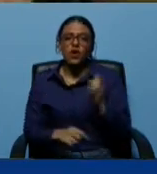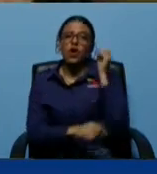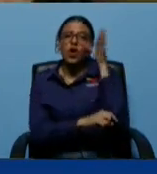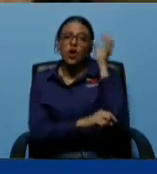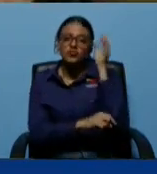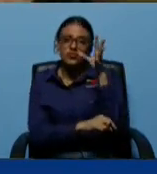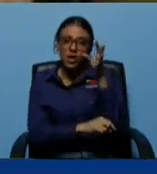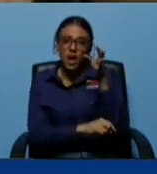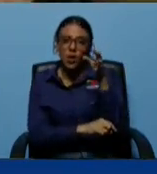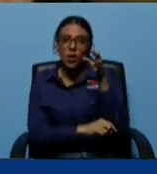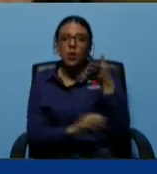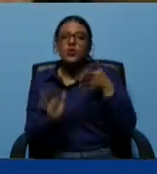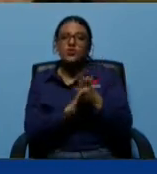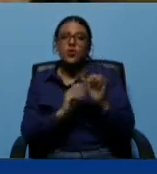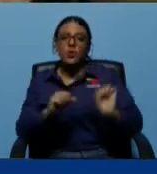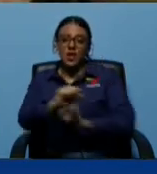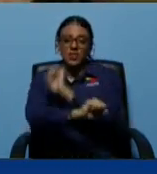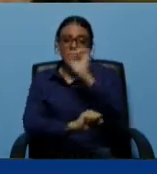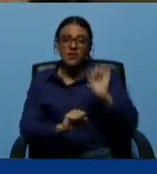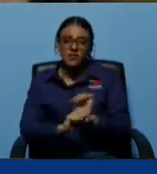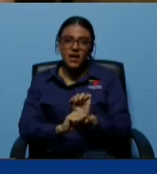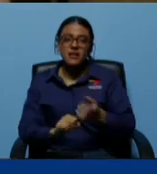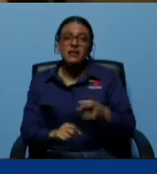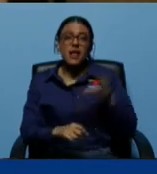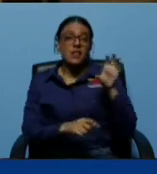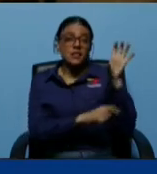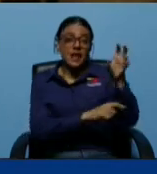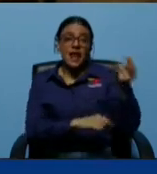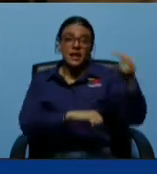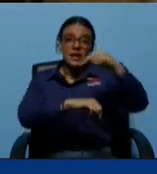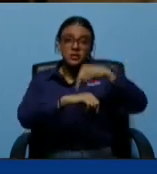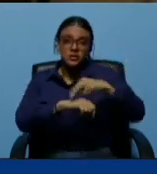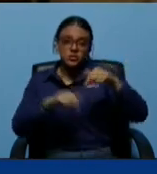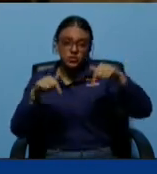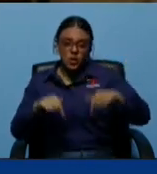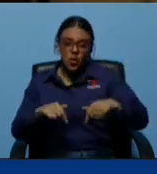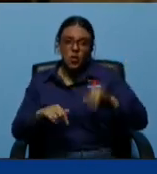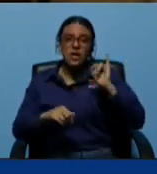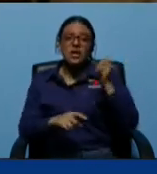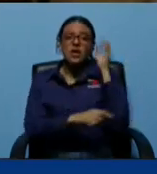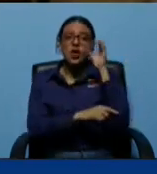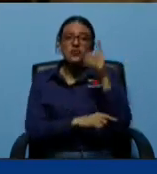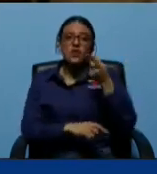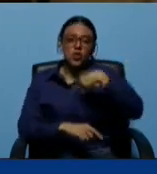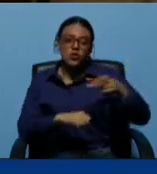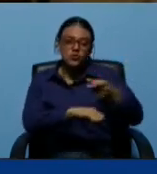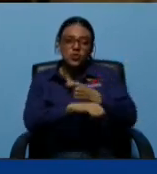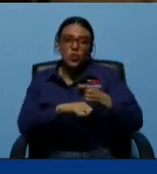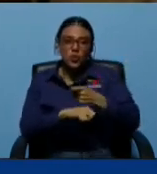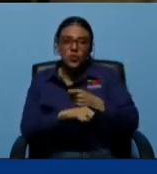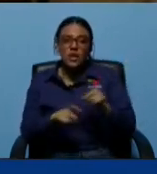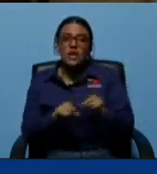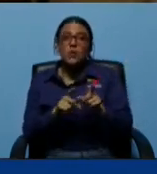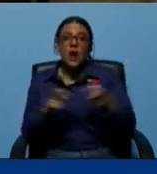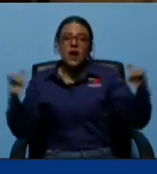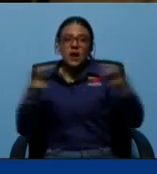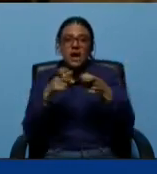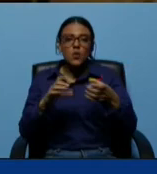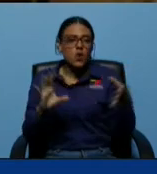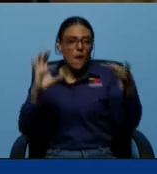Consejo de la Defensa de la Nación y Consejo de Estado, una reunión conjunta.